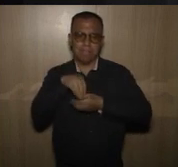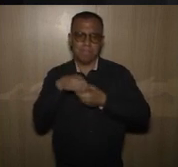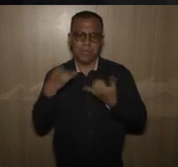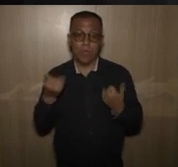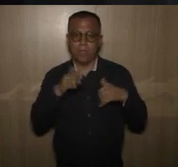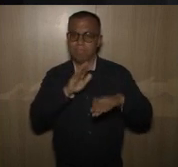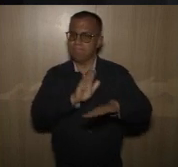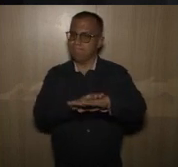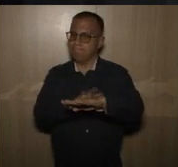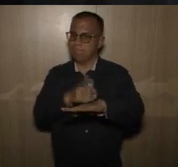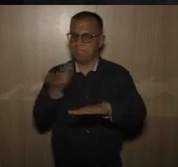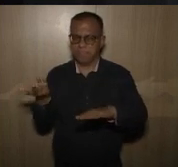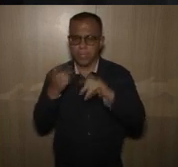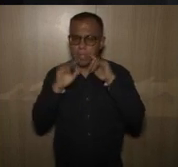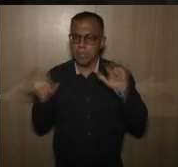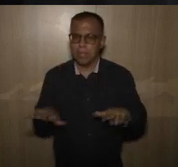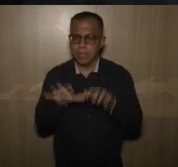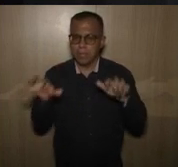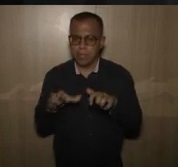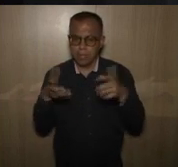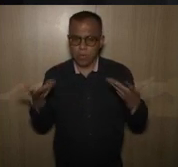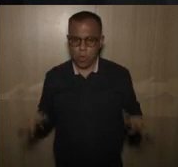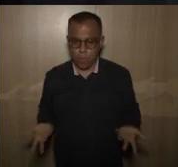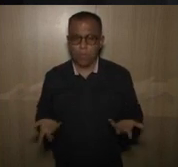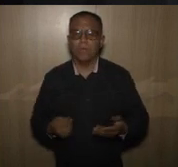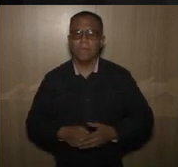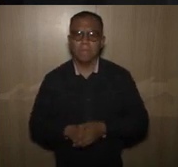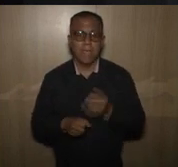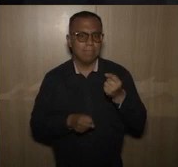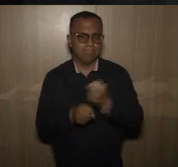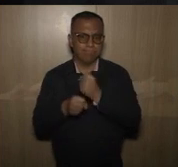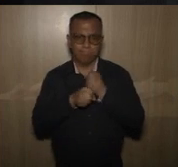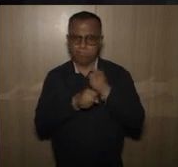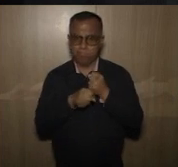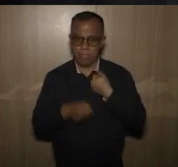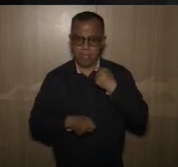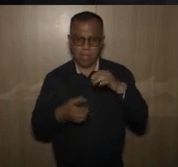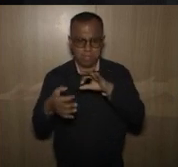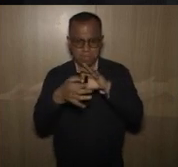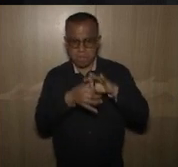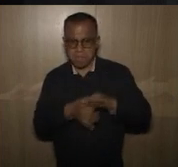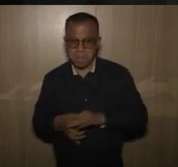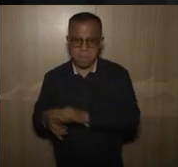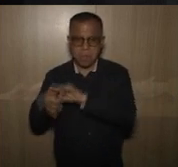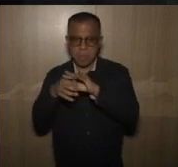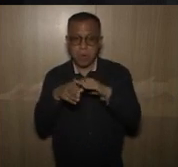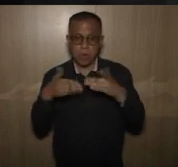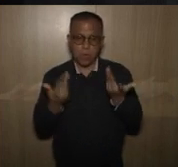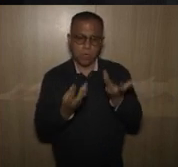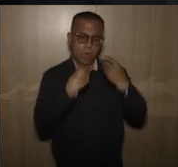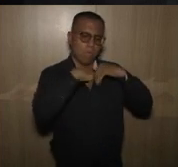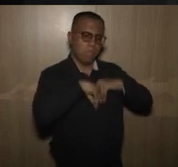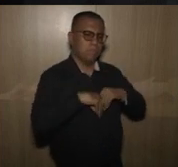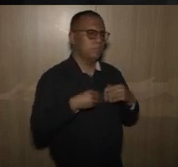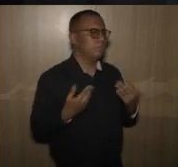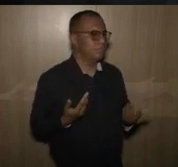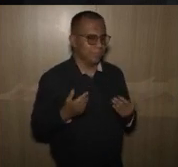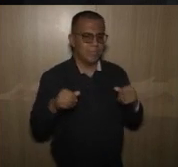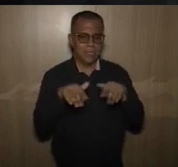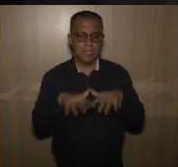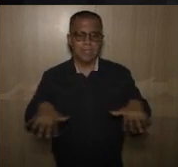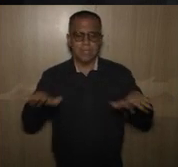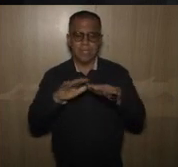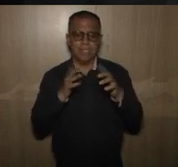un llamado a la acción, un llamado a trabajar de manera mancomunada en la apropiación de este